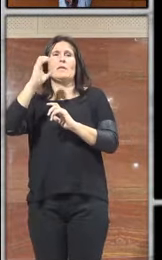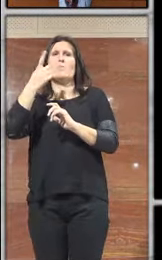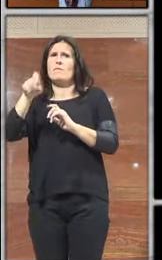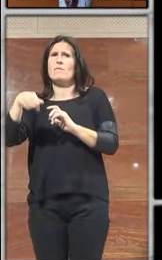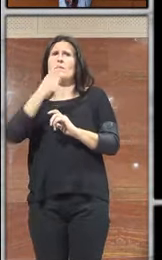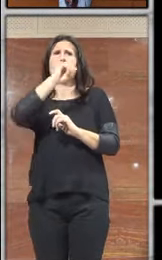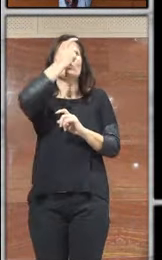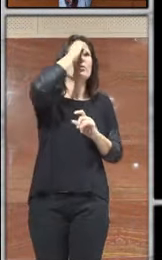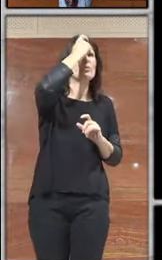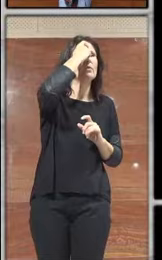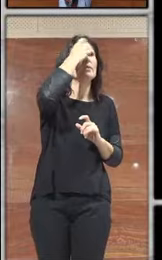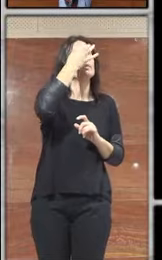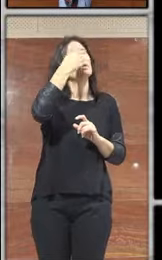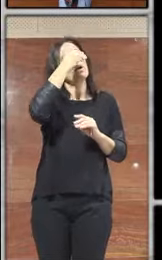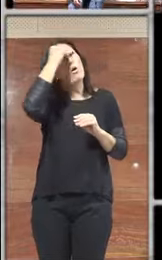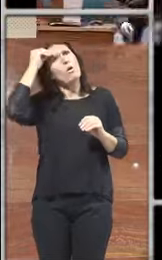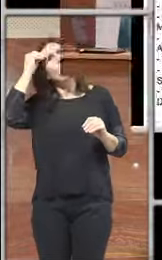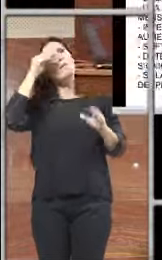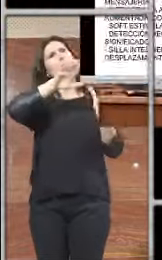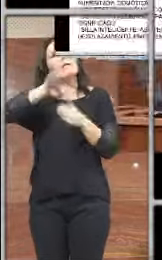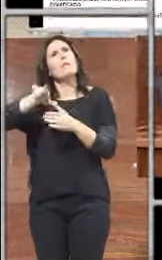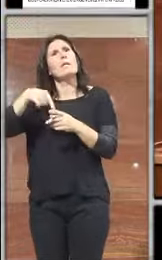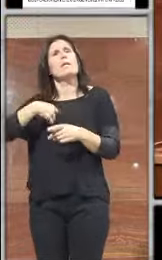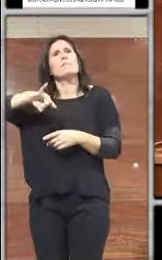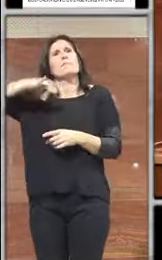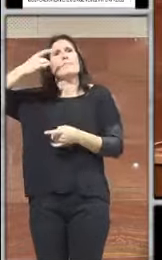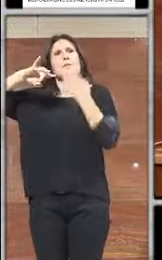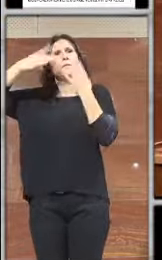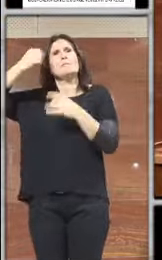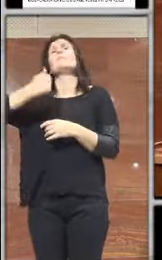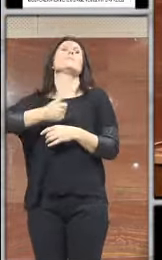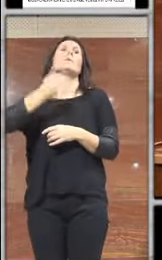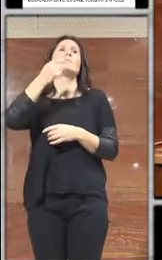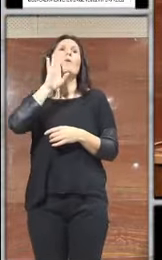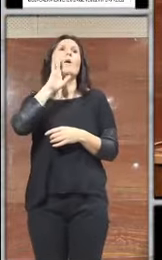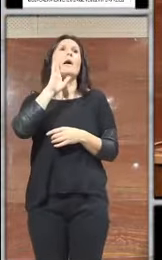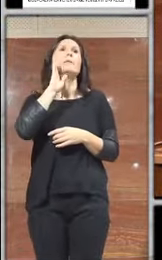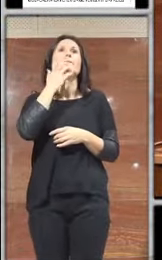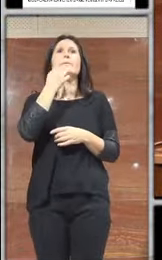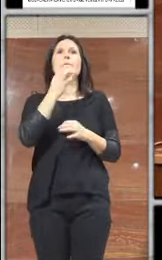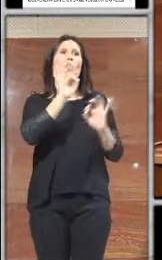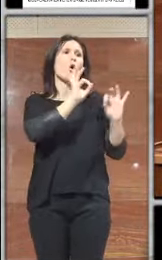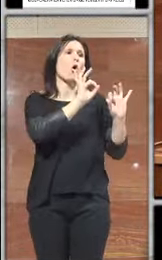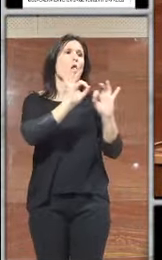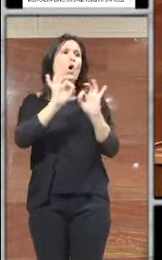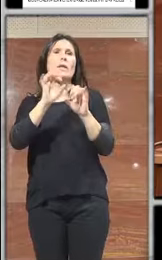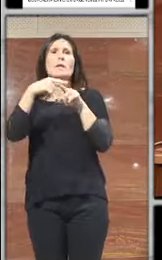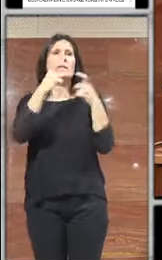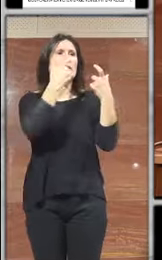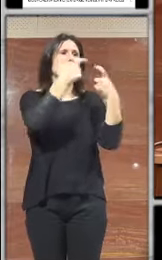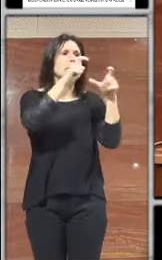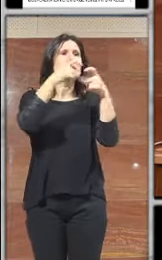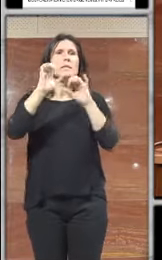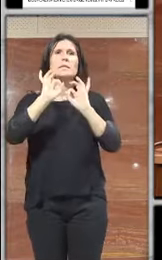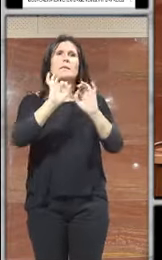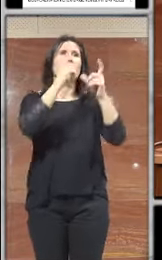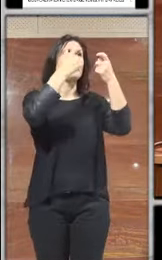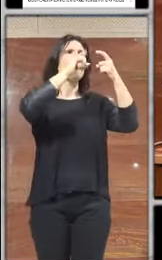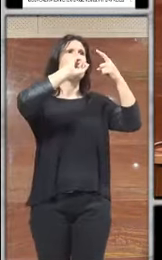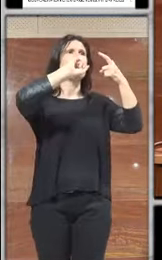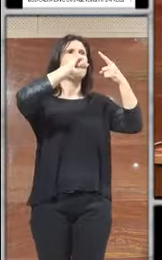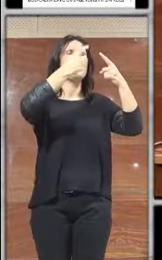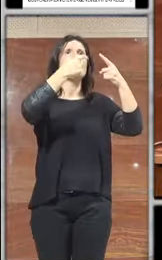tenemos que quitar de la cabeza para ser mucho más creativos. Yo antes ordenaba las cosas siempre por categorías, lo primero, lo segundo,